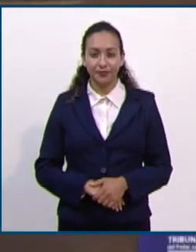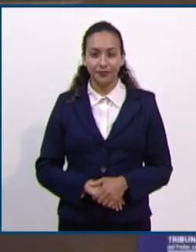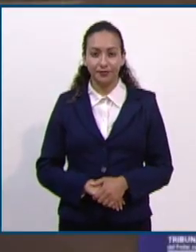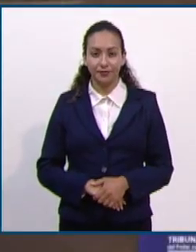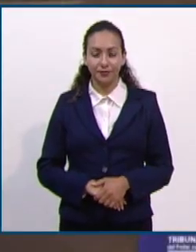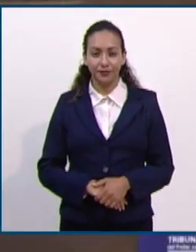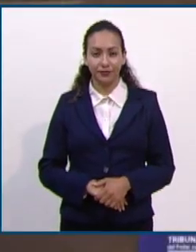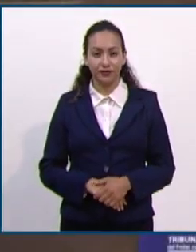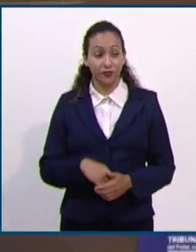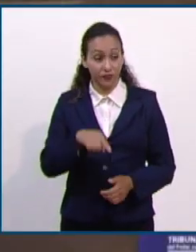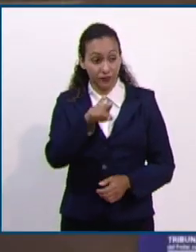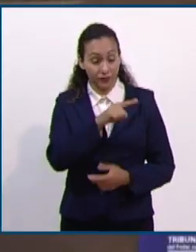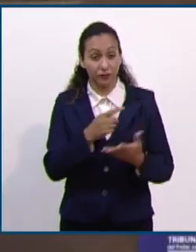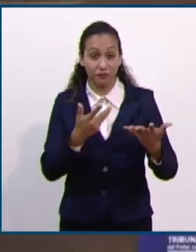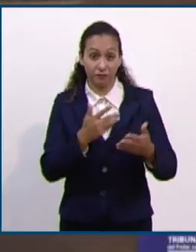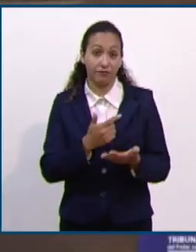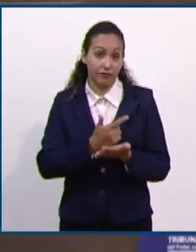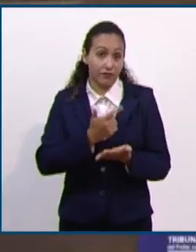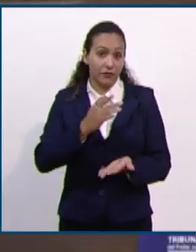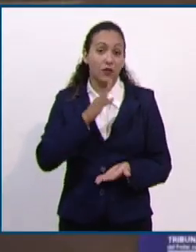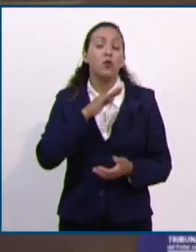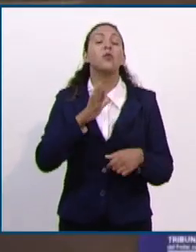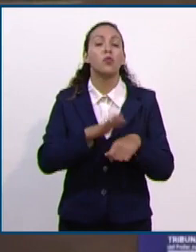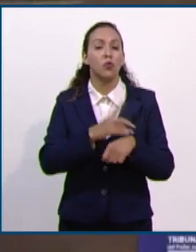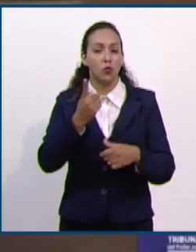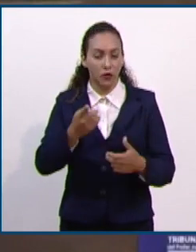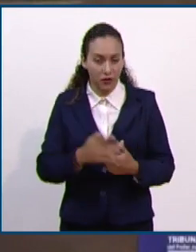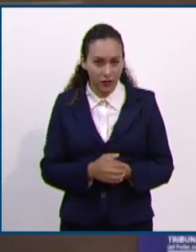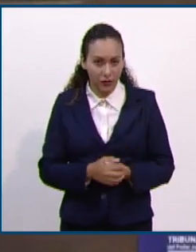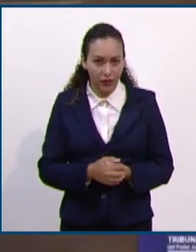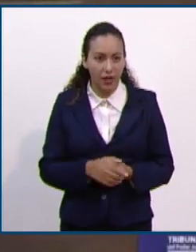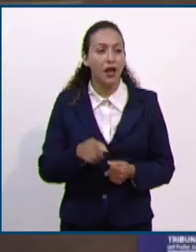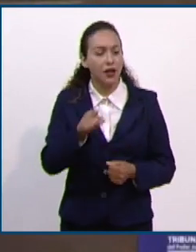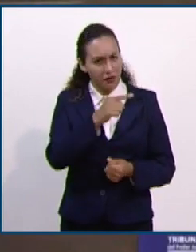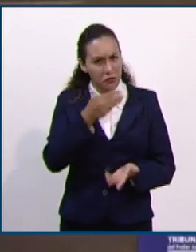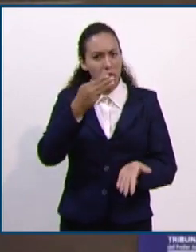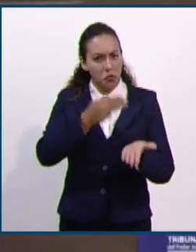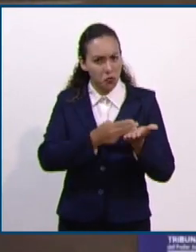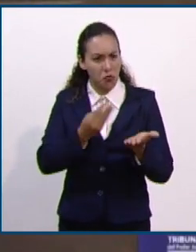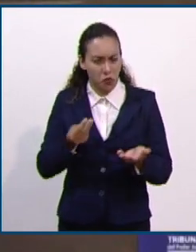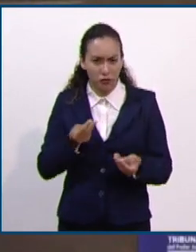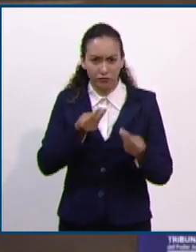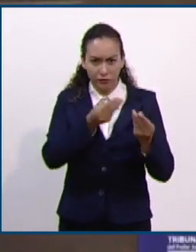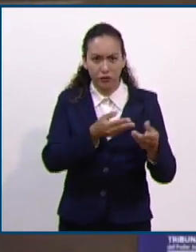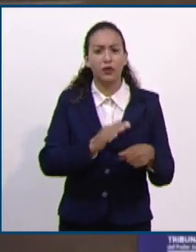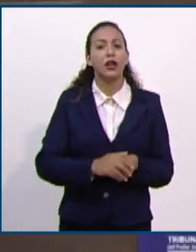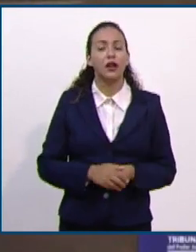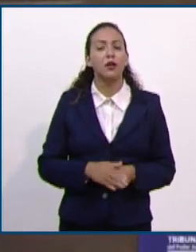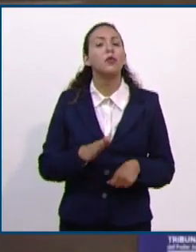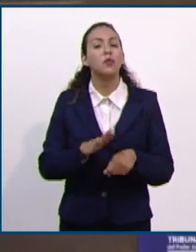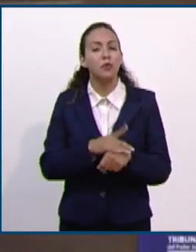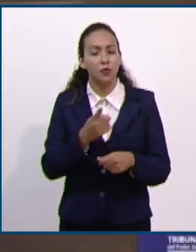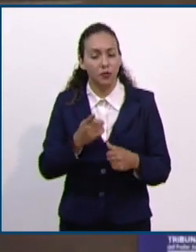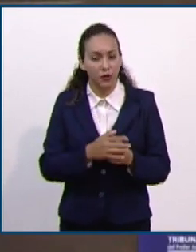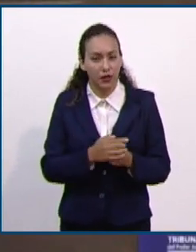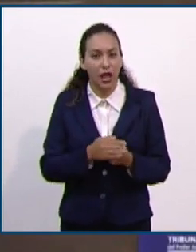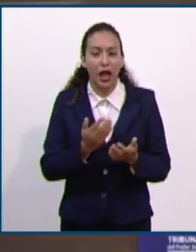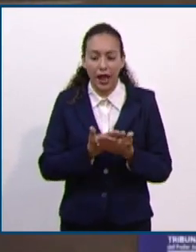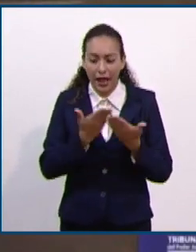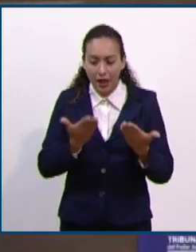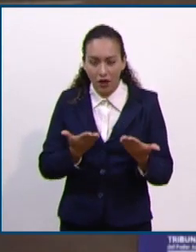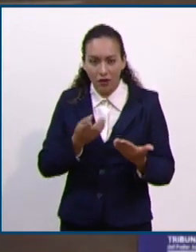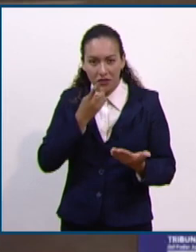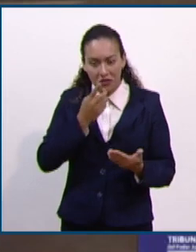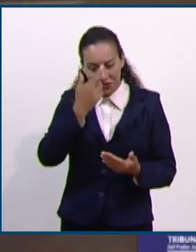Los agravios relacionados con la indebida fundamentación y motivación al imponer la sanción y medidas de no repetición se proponen